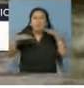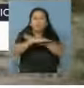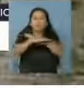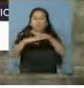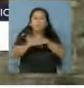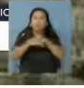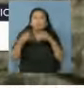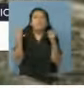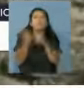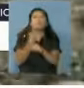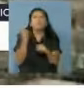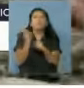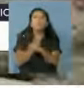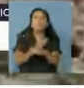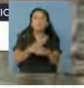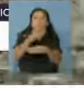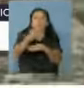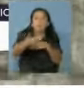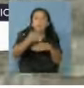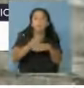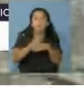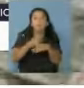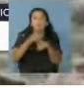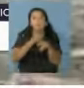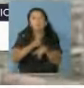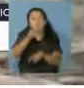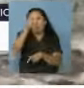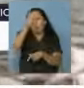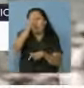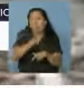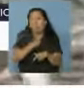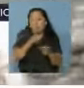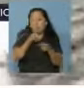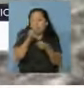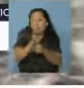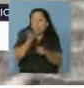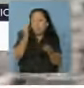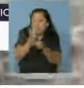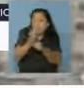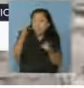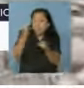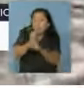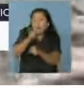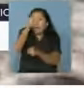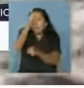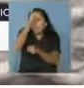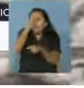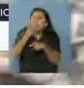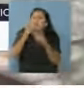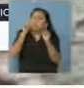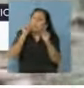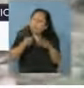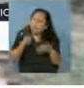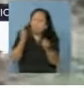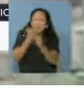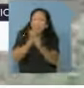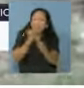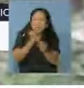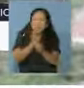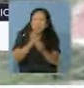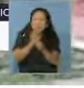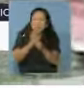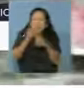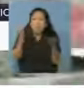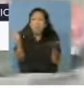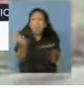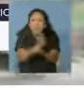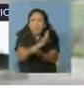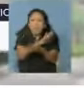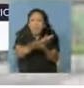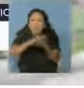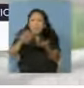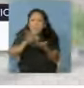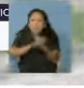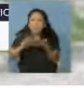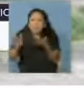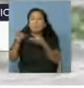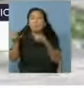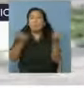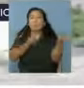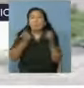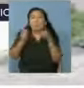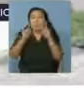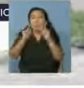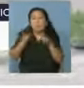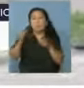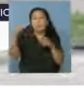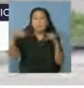la media calzada de la ruta. Ahí trabajamos con bomberos de la policía, trabajó bombero voluntario y bueno, se liberó el tránsito, como